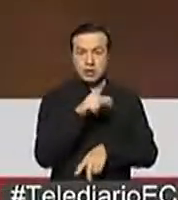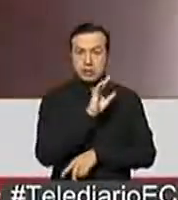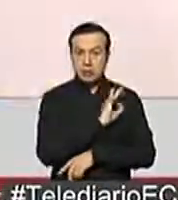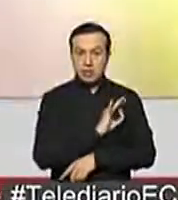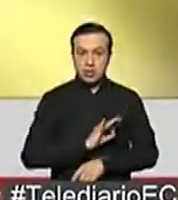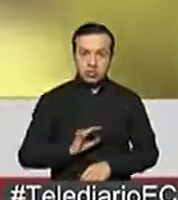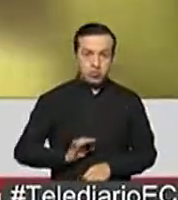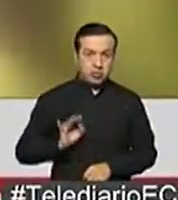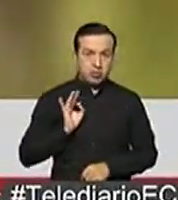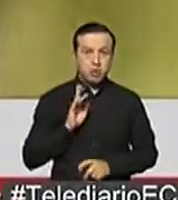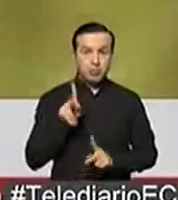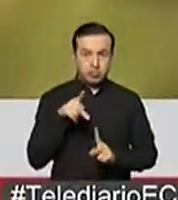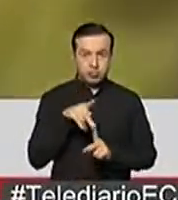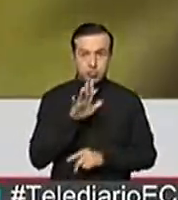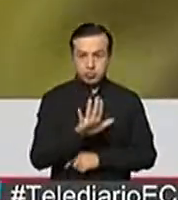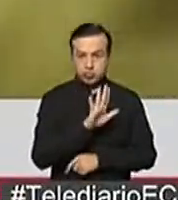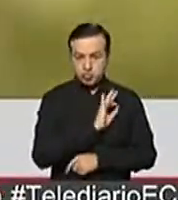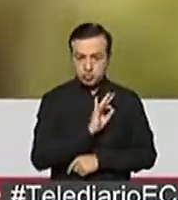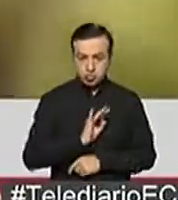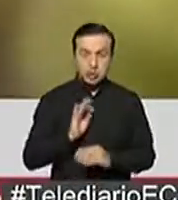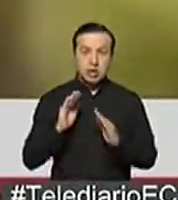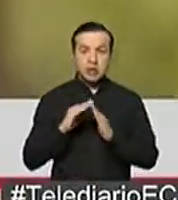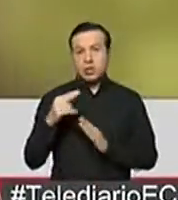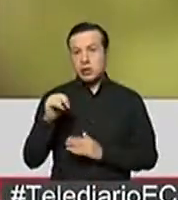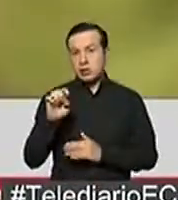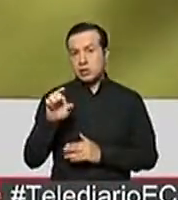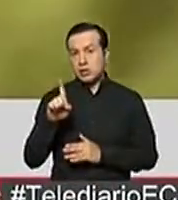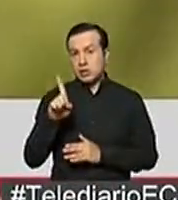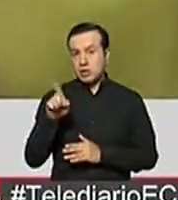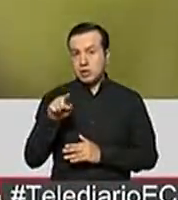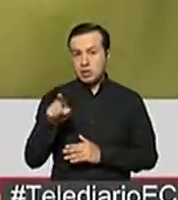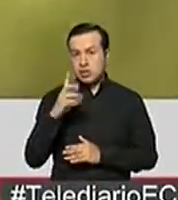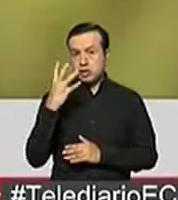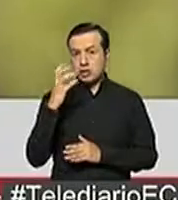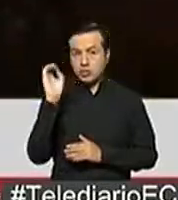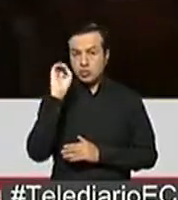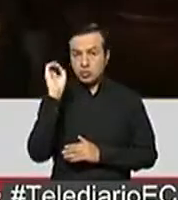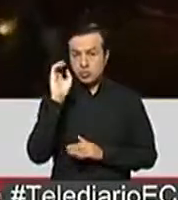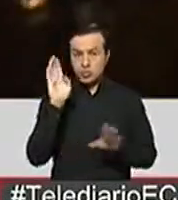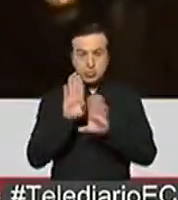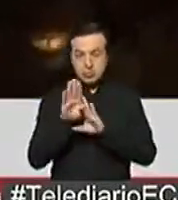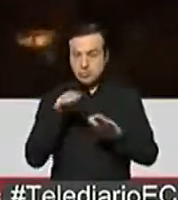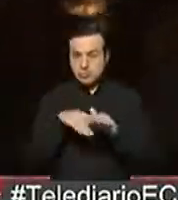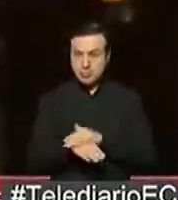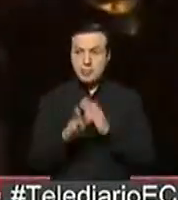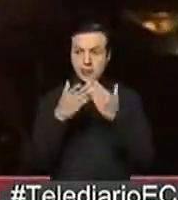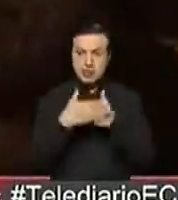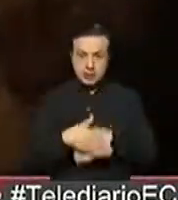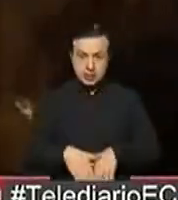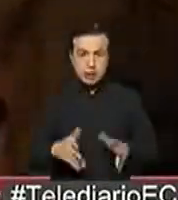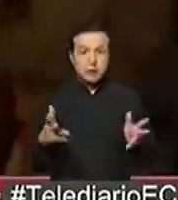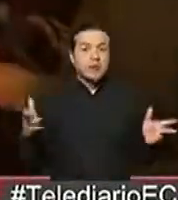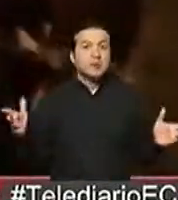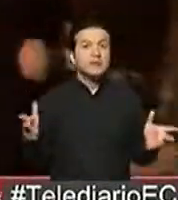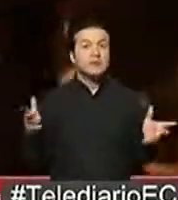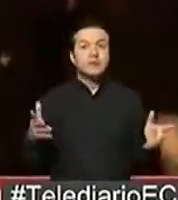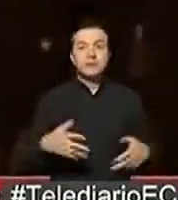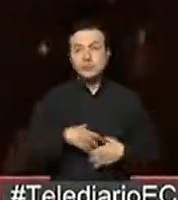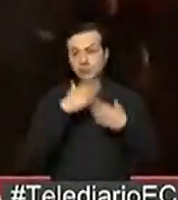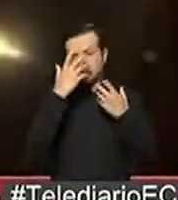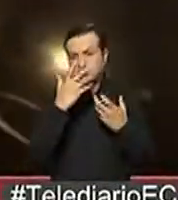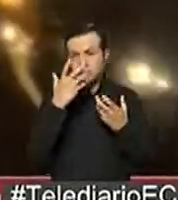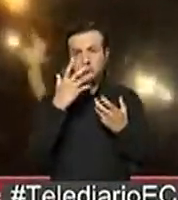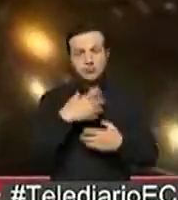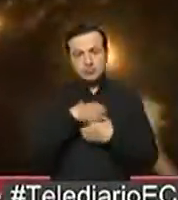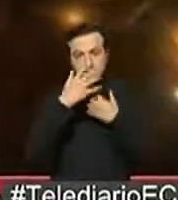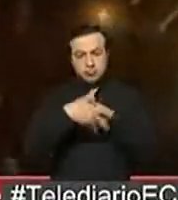Pavón, cuyo domicilio, al igual que el de Hernández, fueron allanados el pasado 14 de octubre. Al finalizar la audiencia no faltaron los reclamos y